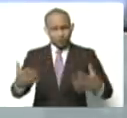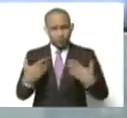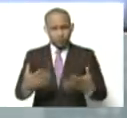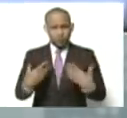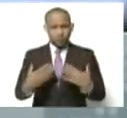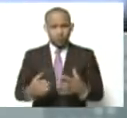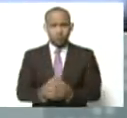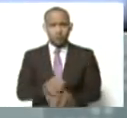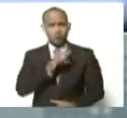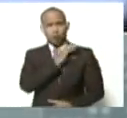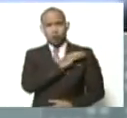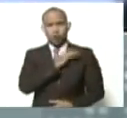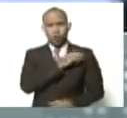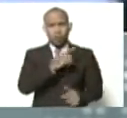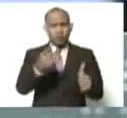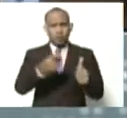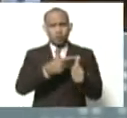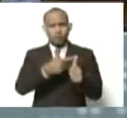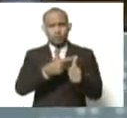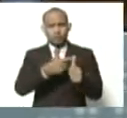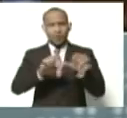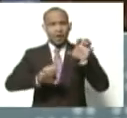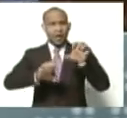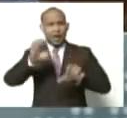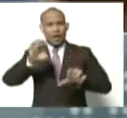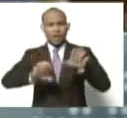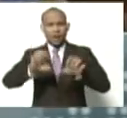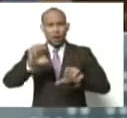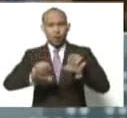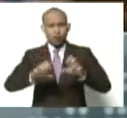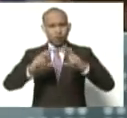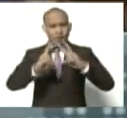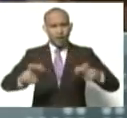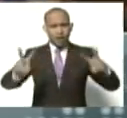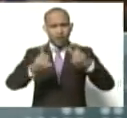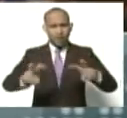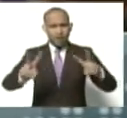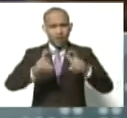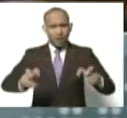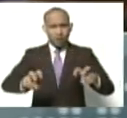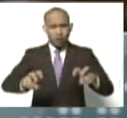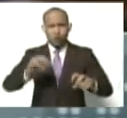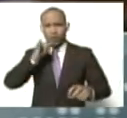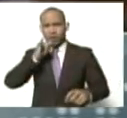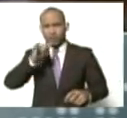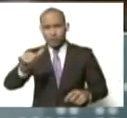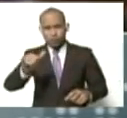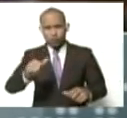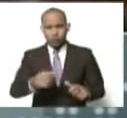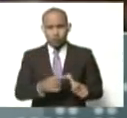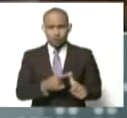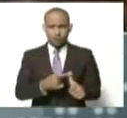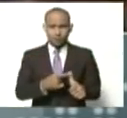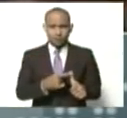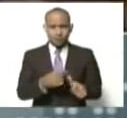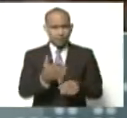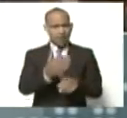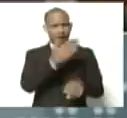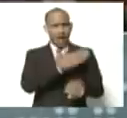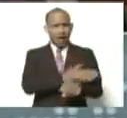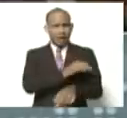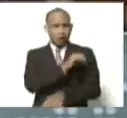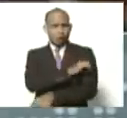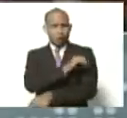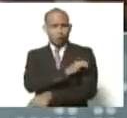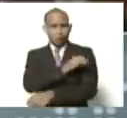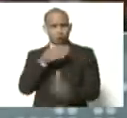la Comisión de Evaluación, de Investigación de los graves delitos que estas juntas directivas anteriores cometieron contra